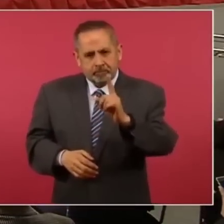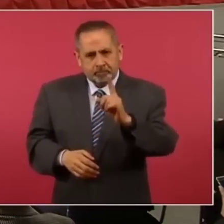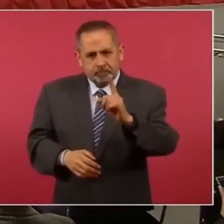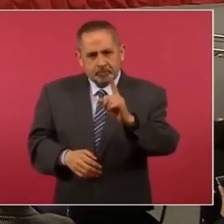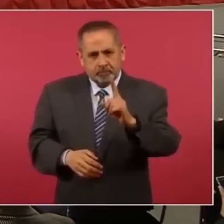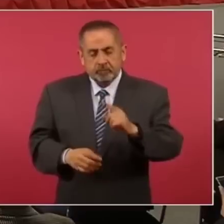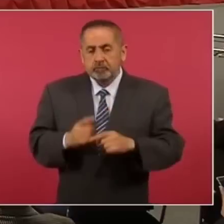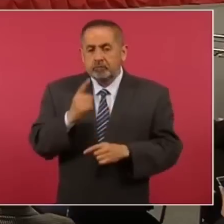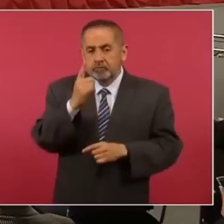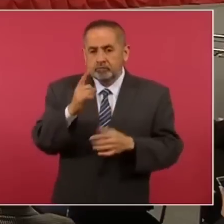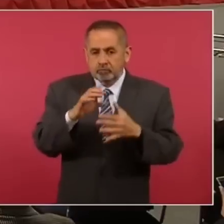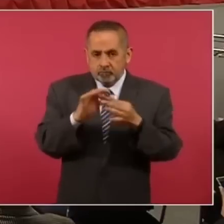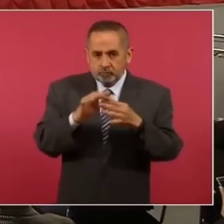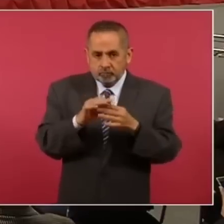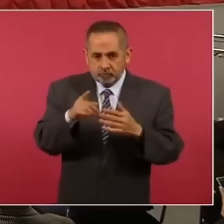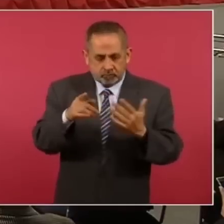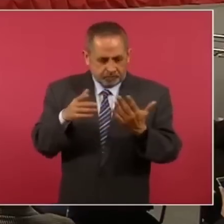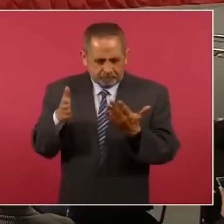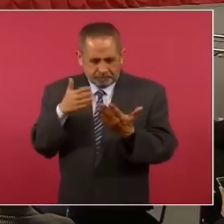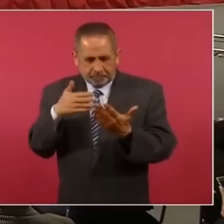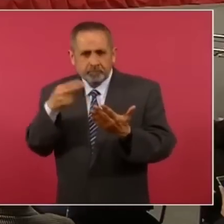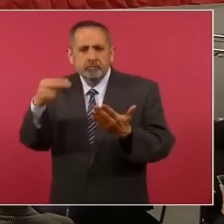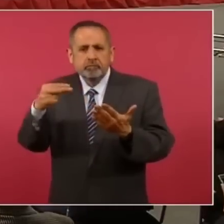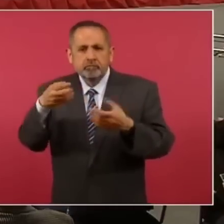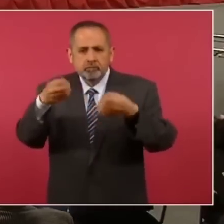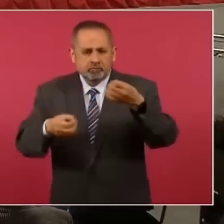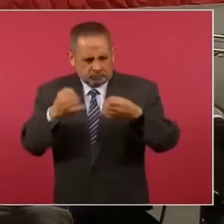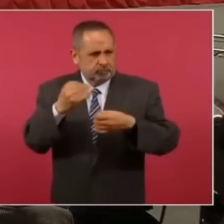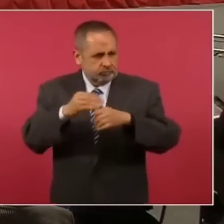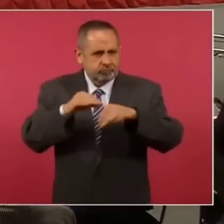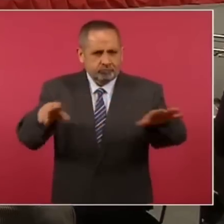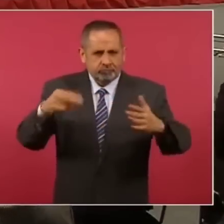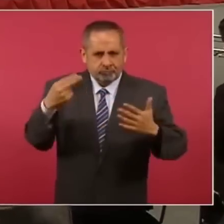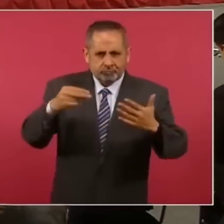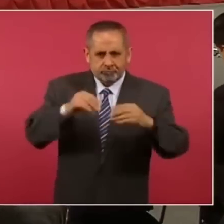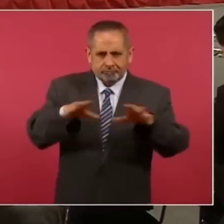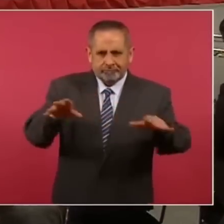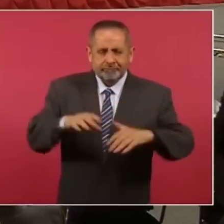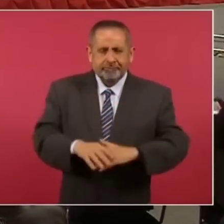asunto que explica, mientras buscas el nombre del juez,